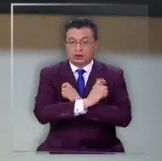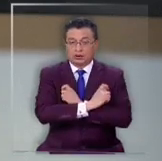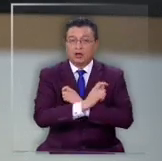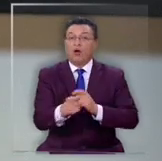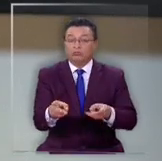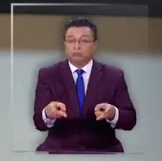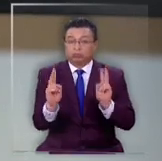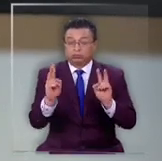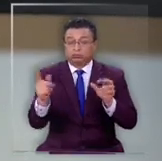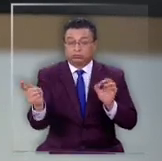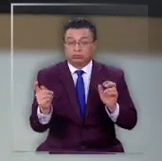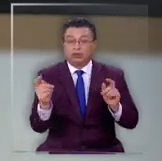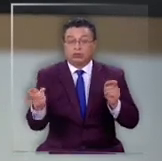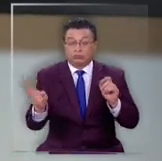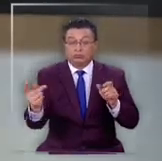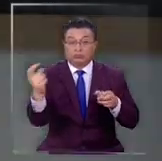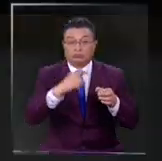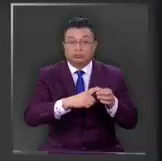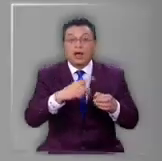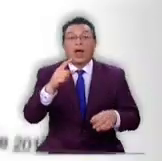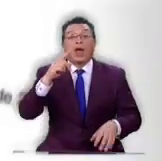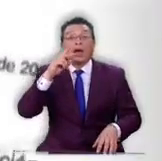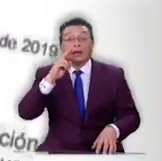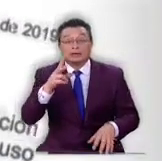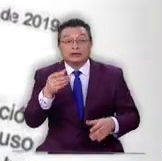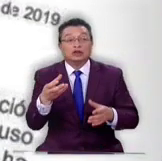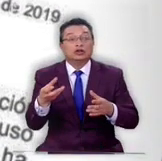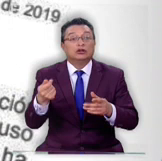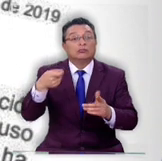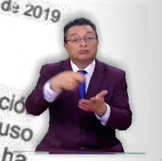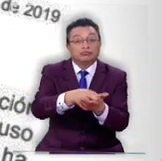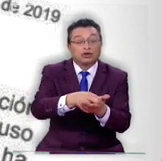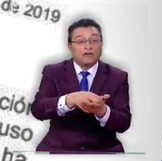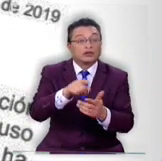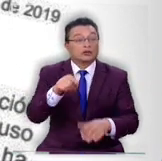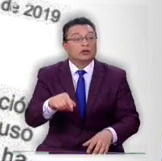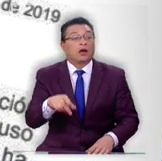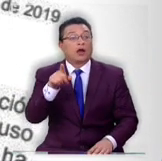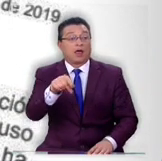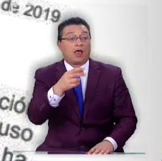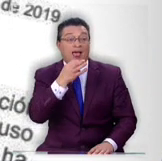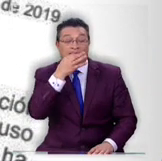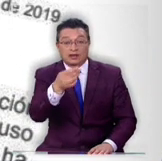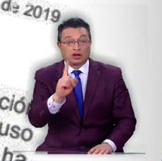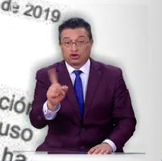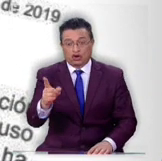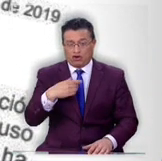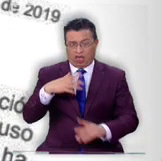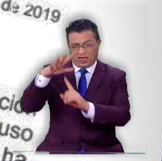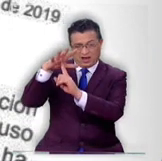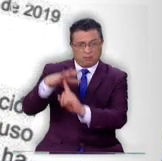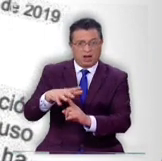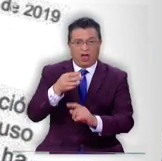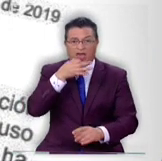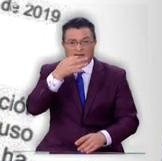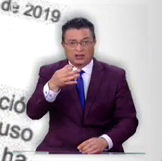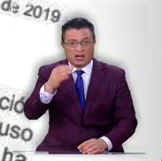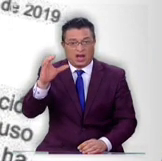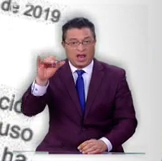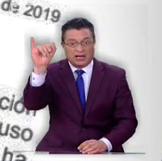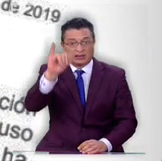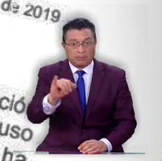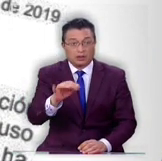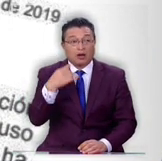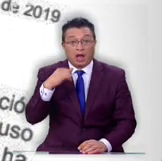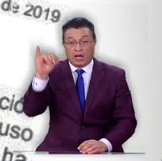sin restricción en su cobertura. Colmena respondió a través de un comunicado que no discrimina por su identidad sexual. Además, señaló